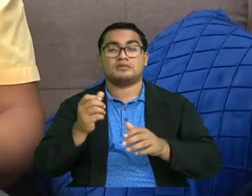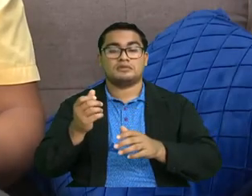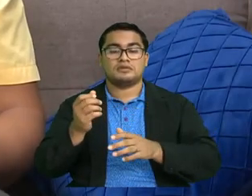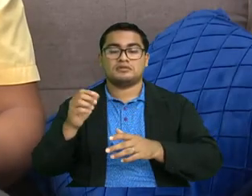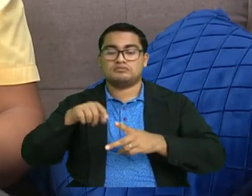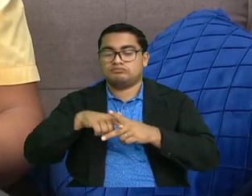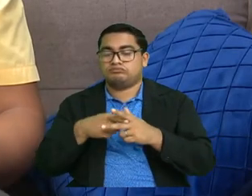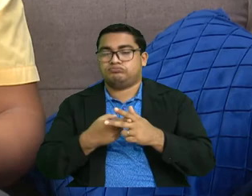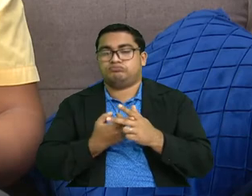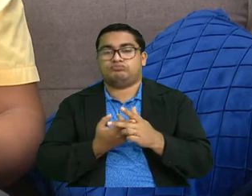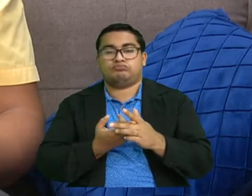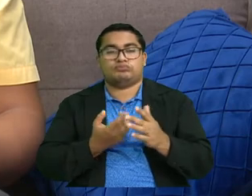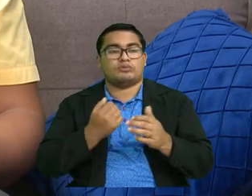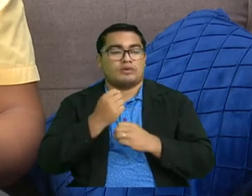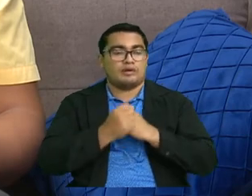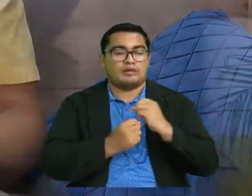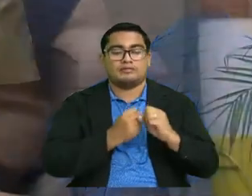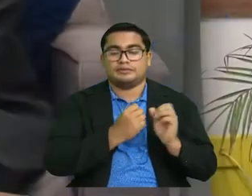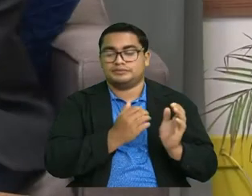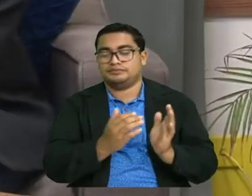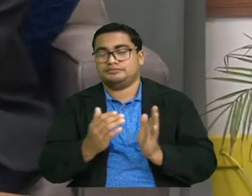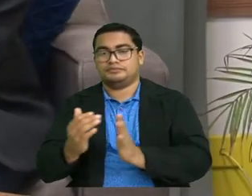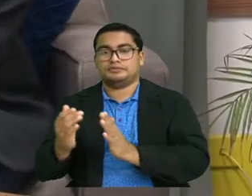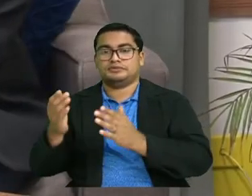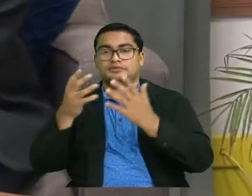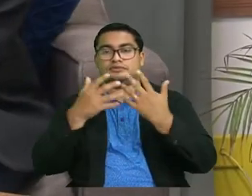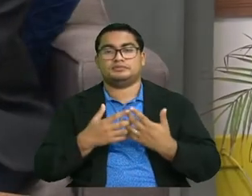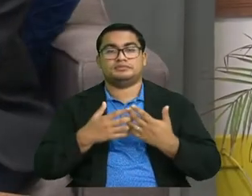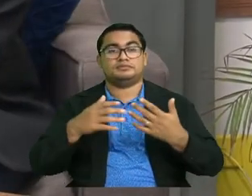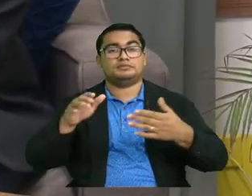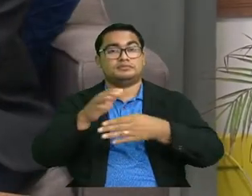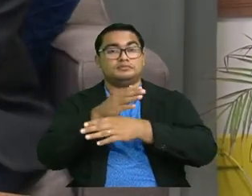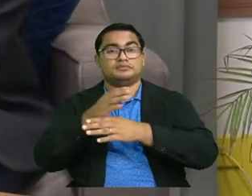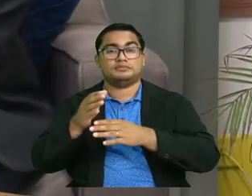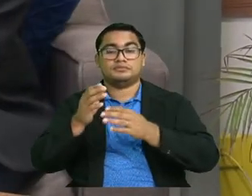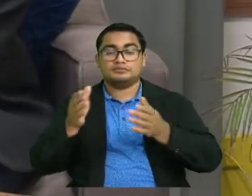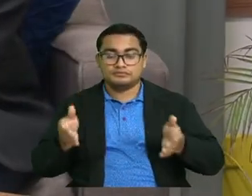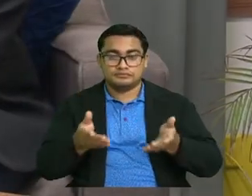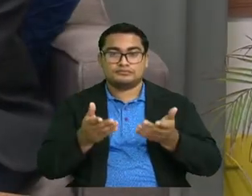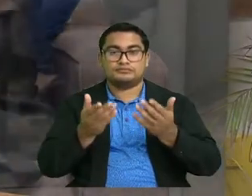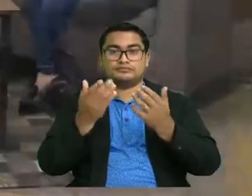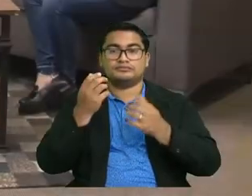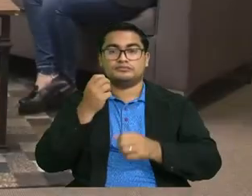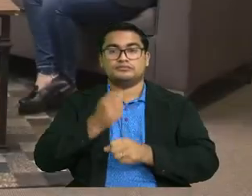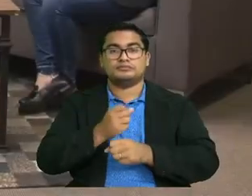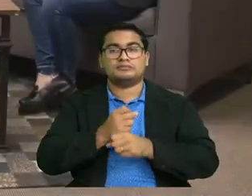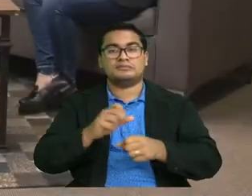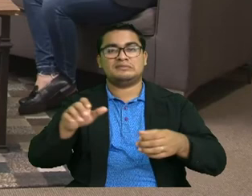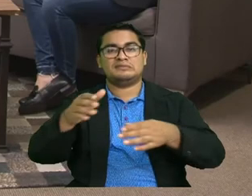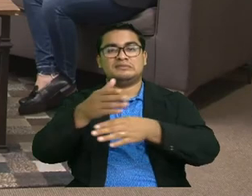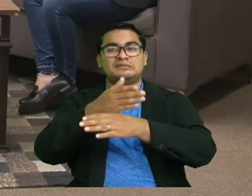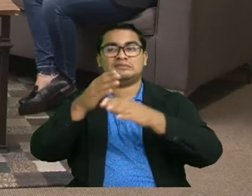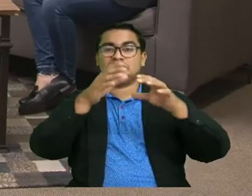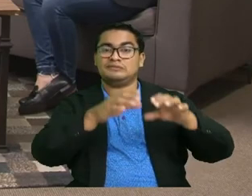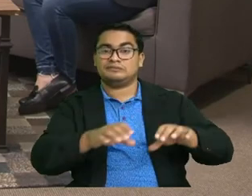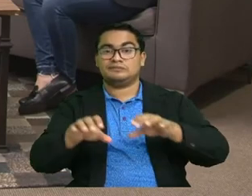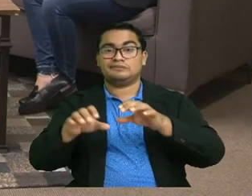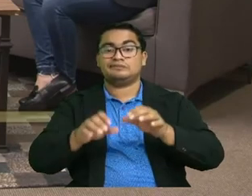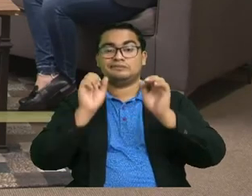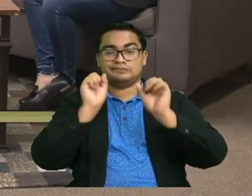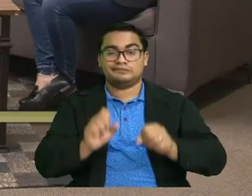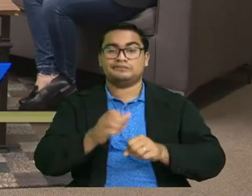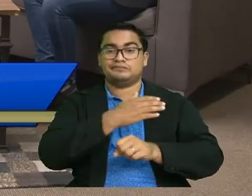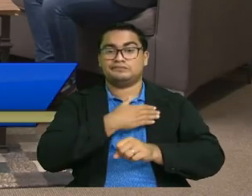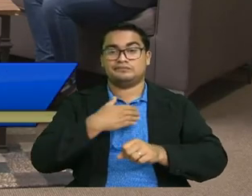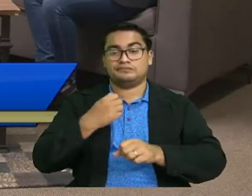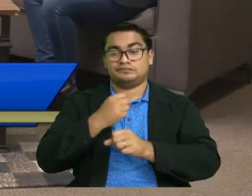año con estas empresas, fortaleciendo sus capacidades, venimos realizando un sinnúmero de actividades en pro de que ellos mejoren su